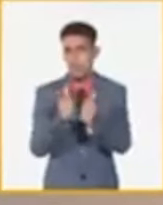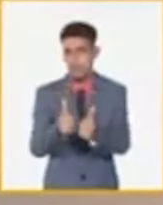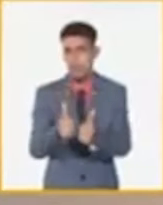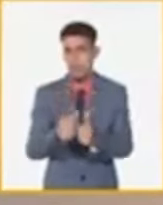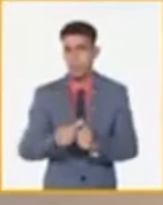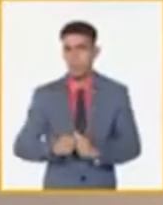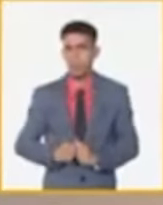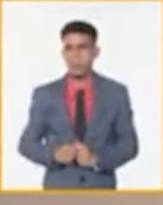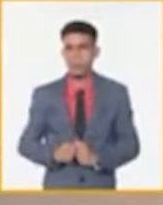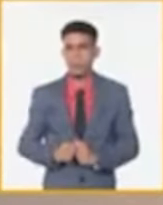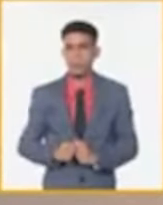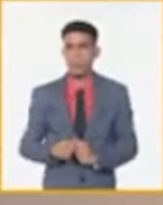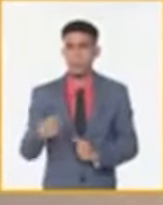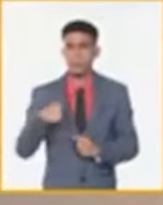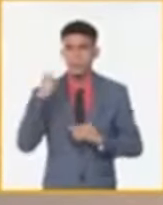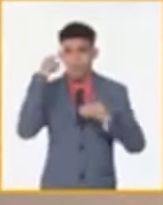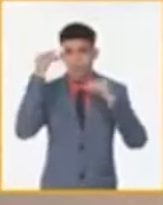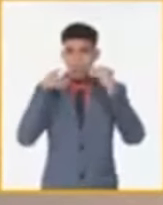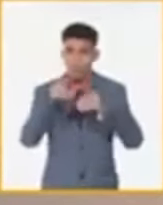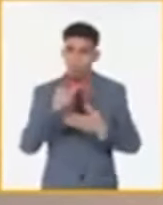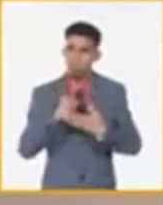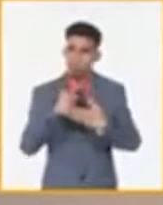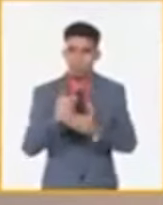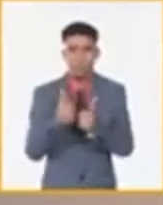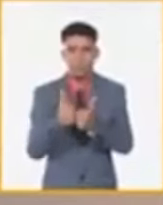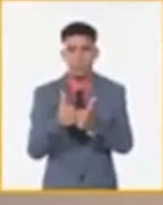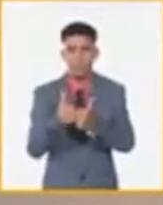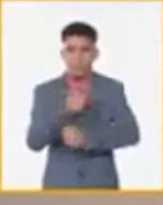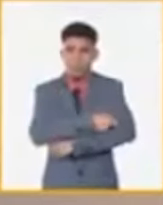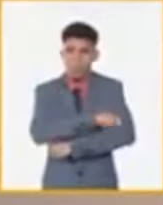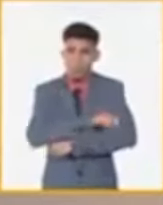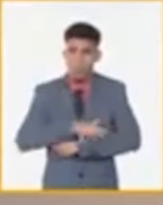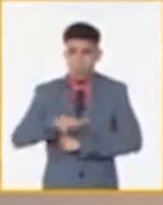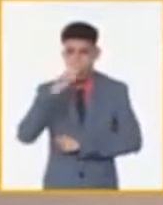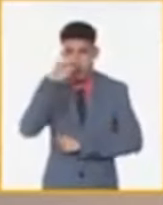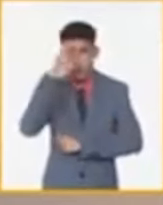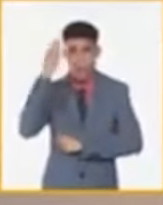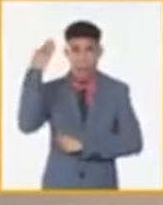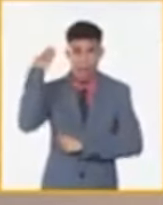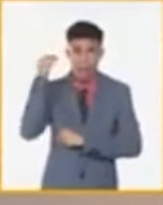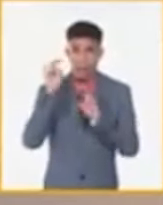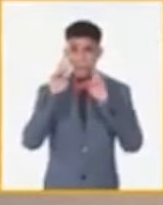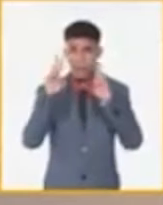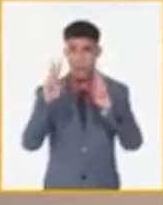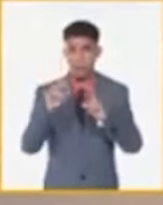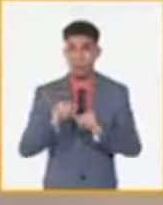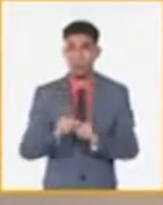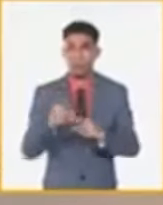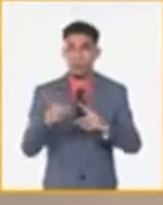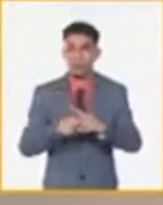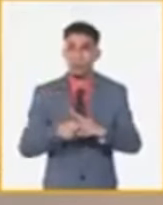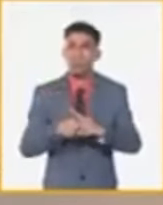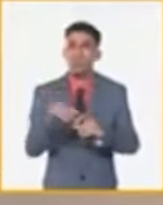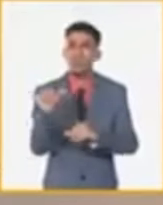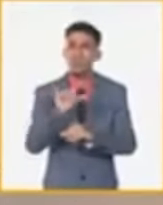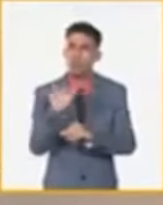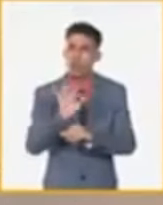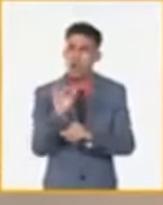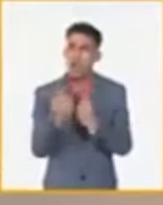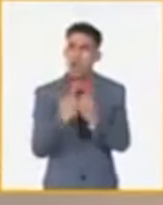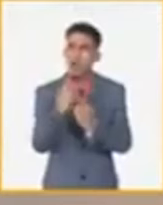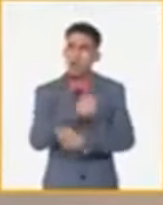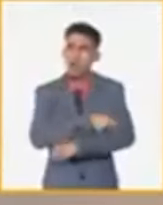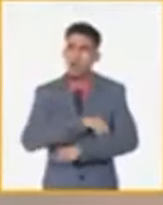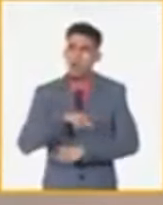deí Creo que una contribución extraordinaria Y para Los cubanos aquella generación y Yo Creo que para los que lo han ido leyendo después